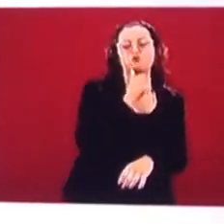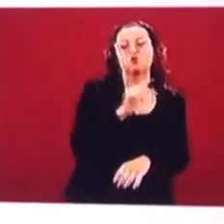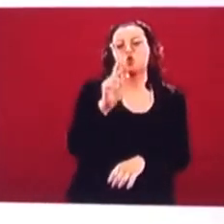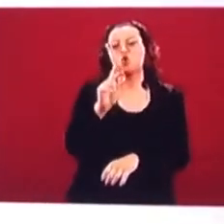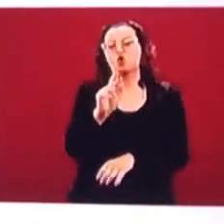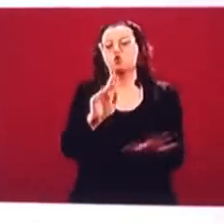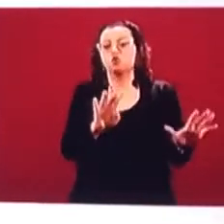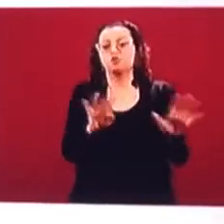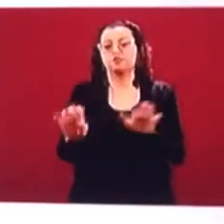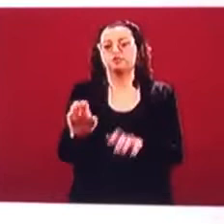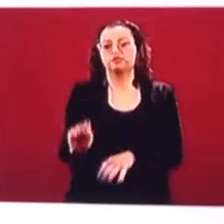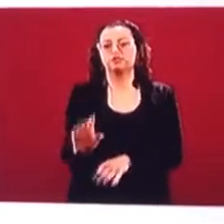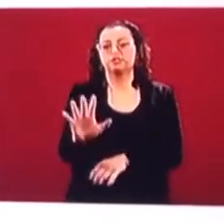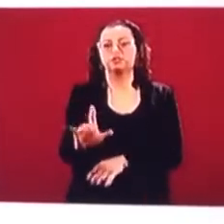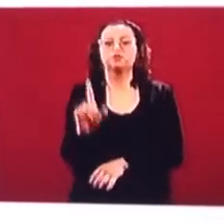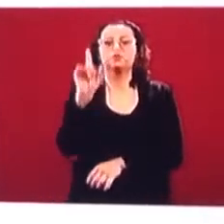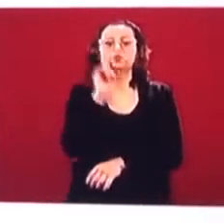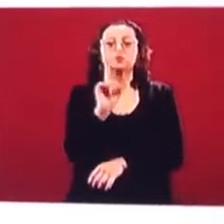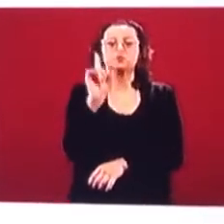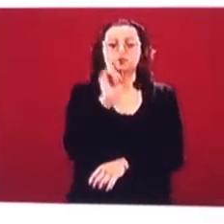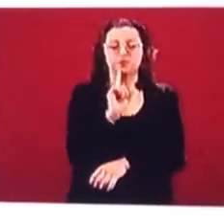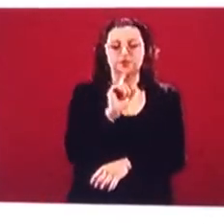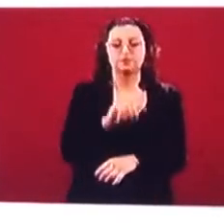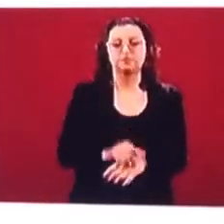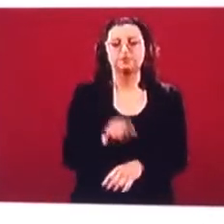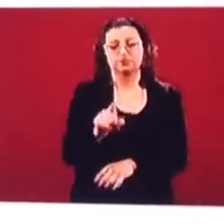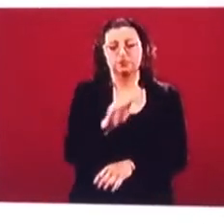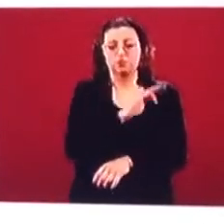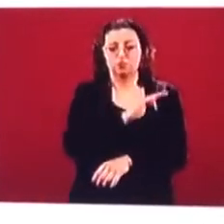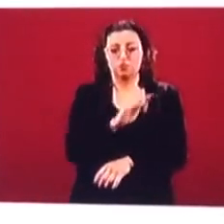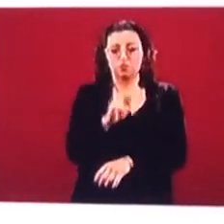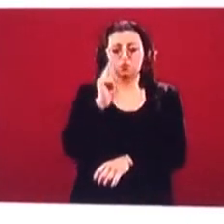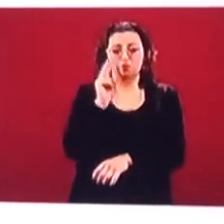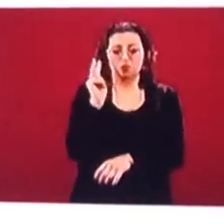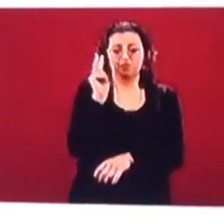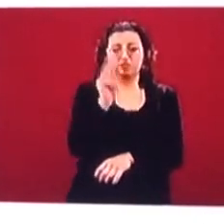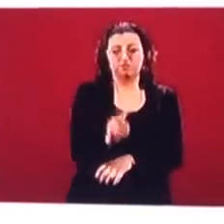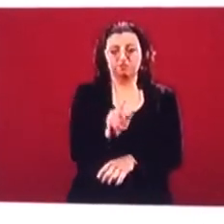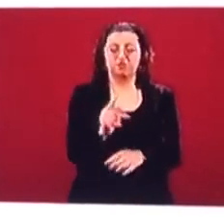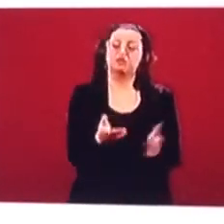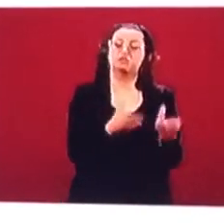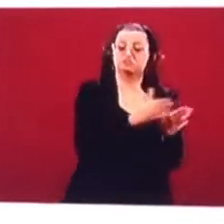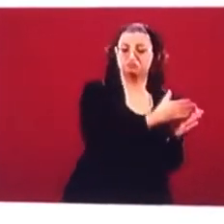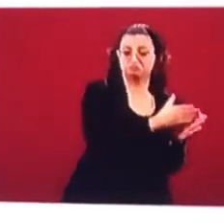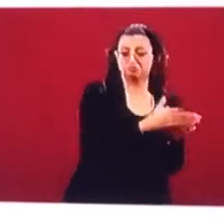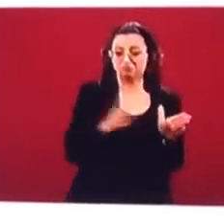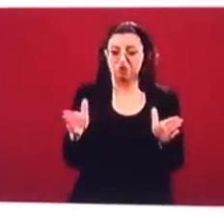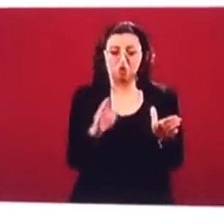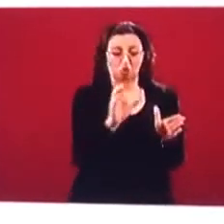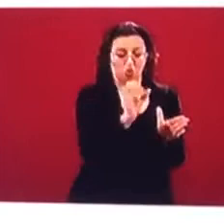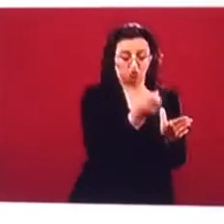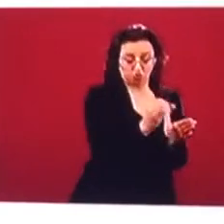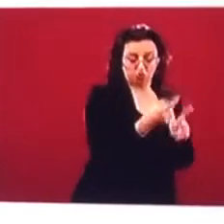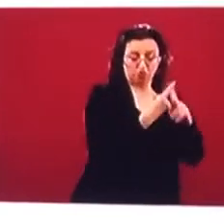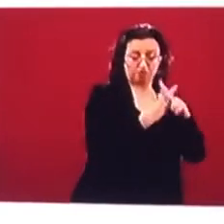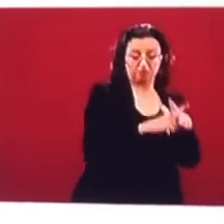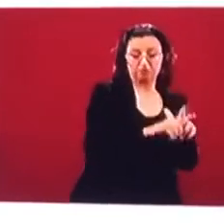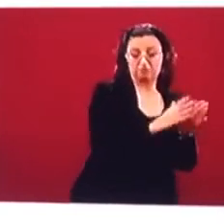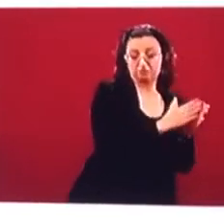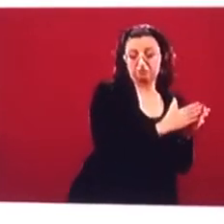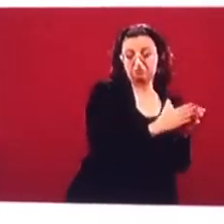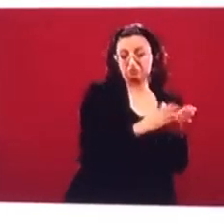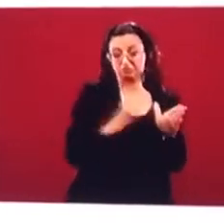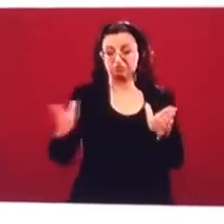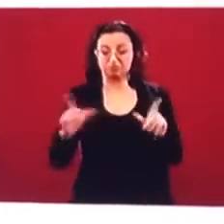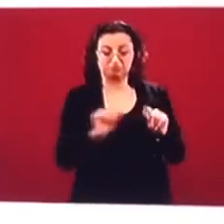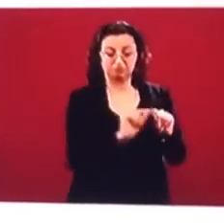no es ningún video, es una lectura. Y eso me hizo pensar que, bueno, que había que añadirle